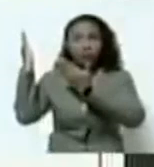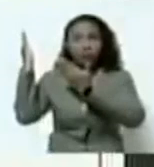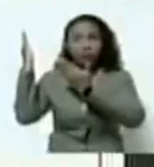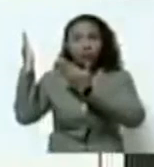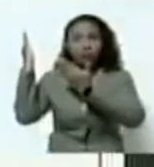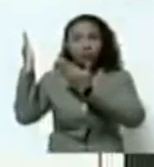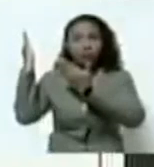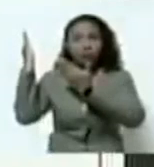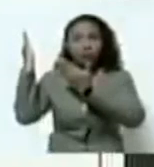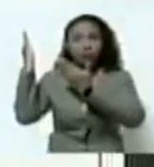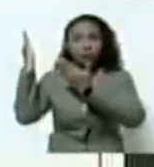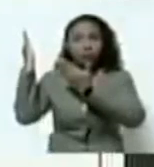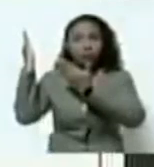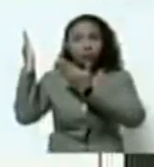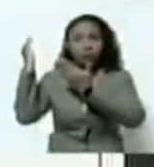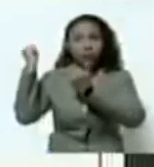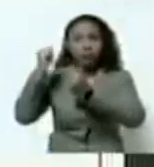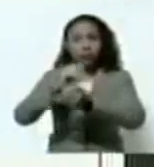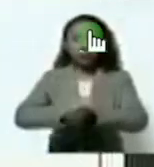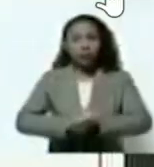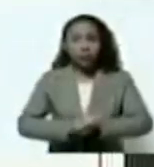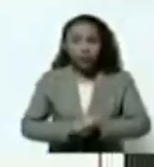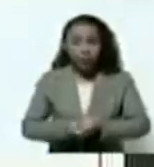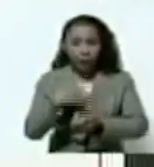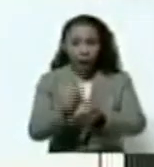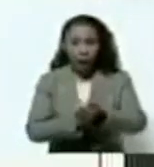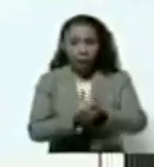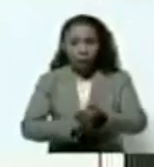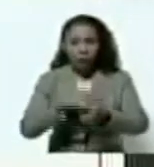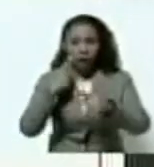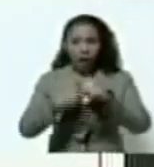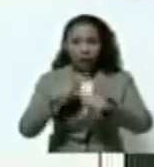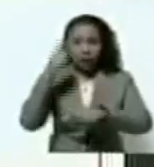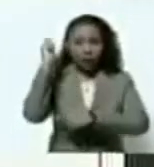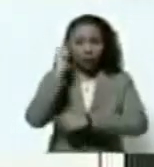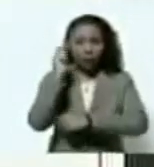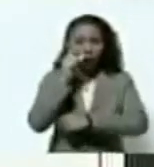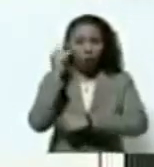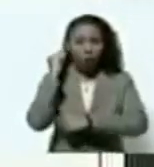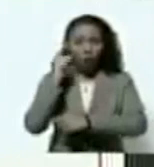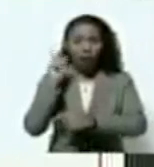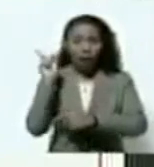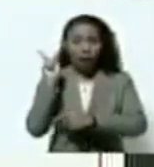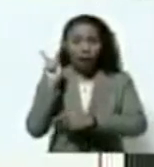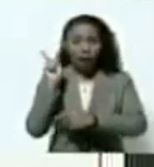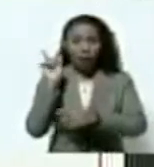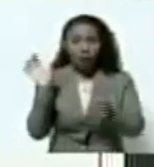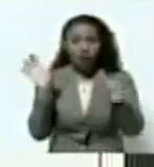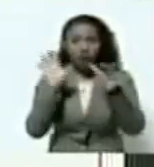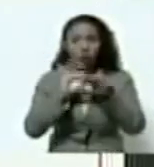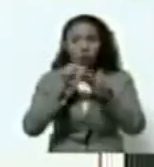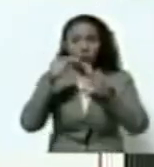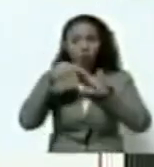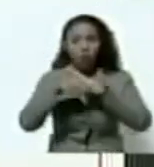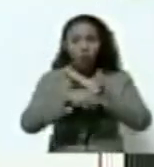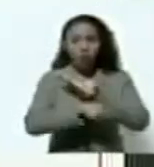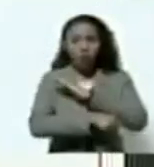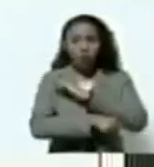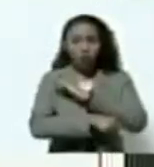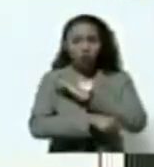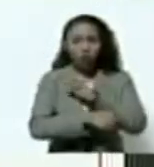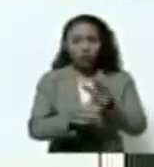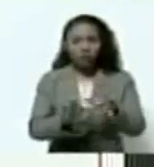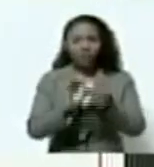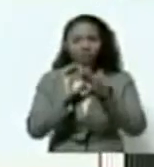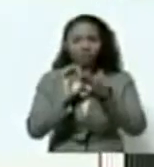Marco Augusto Quiñones, que es hermano del diputado Marco Aurelio Quiñones, a quien le unen profundos y